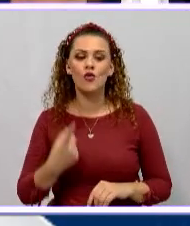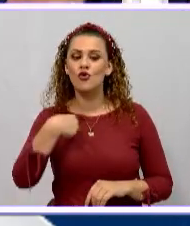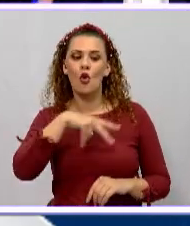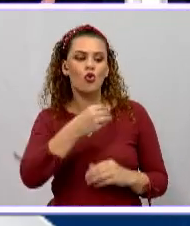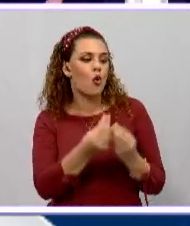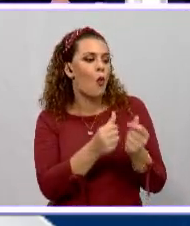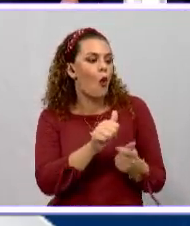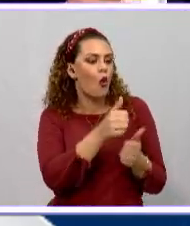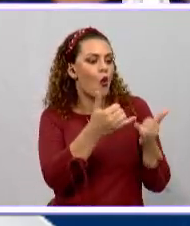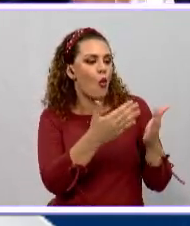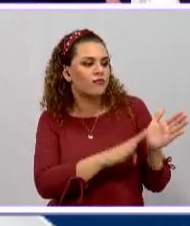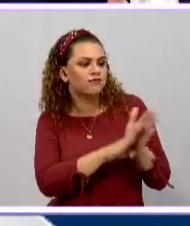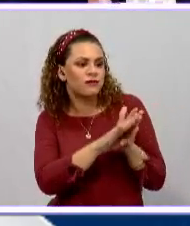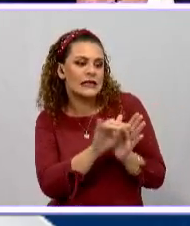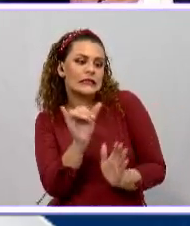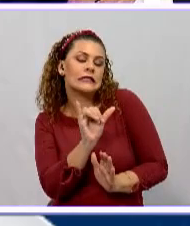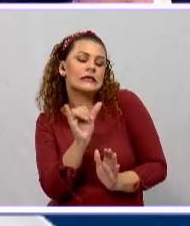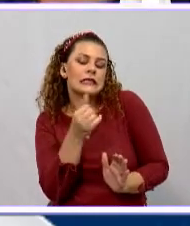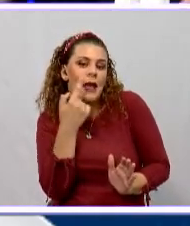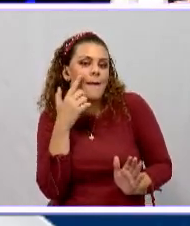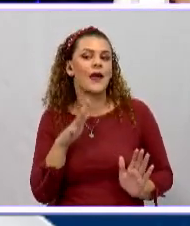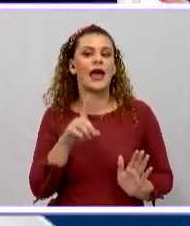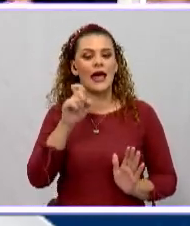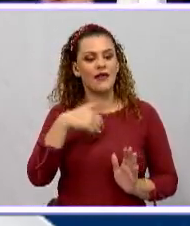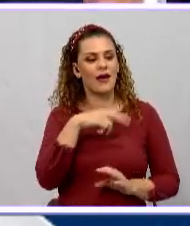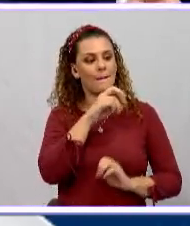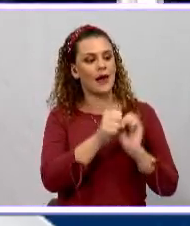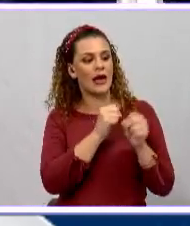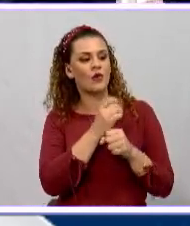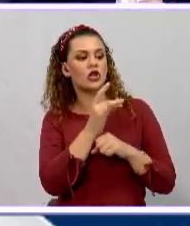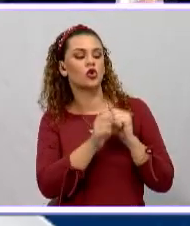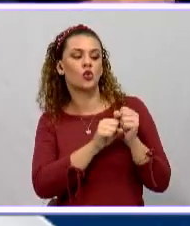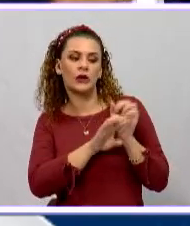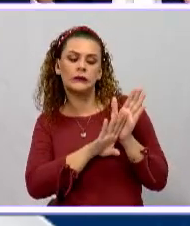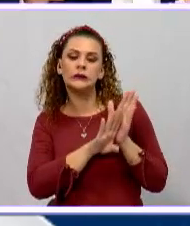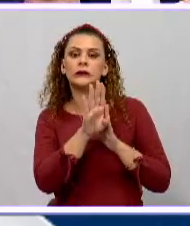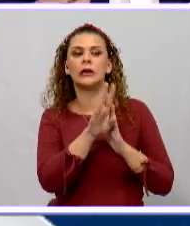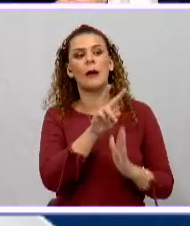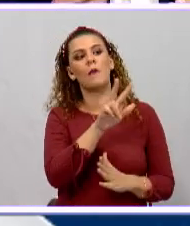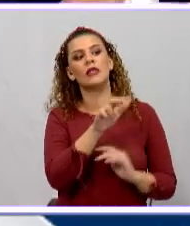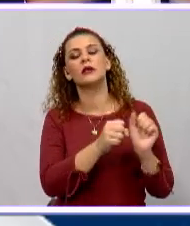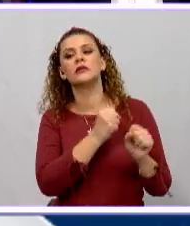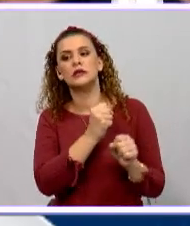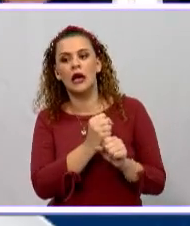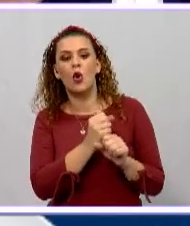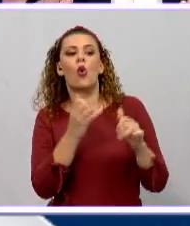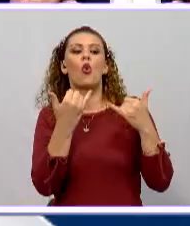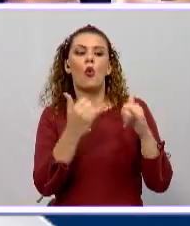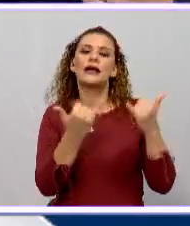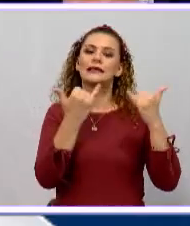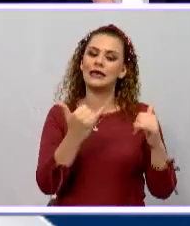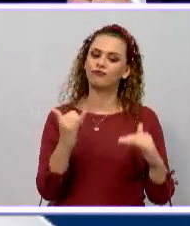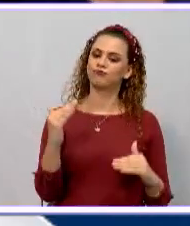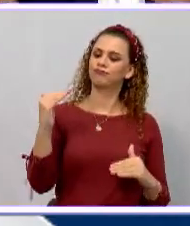producido otro jugador similar que debería tener 20 años 18 años 23 años que esté jugando ya